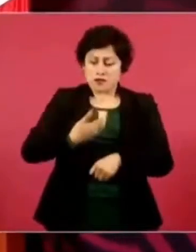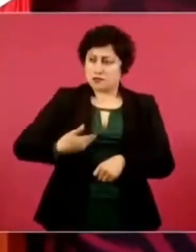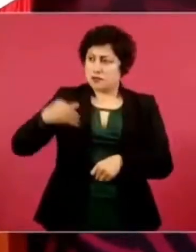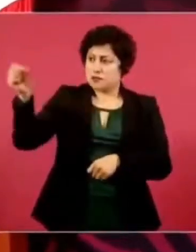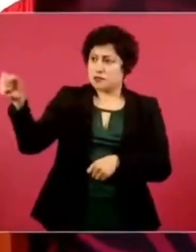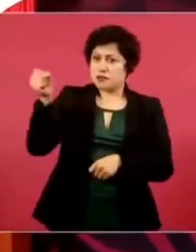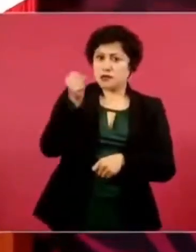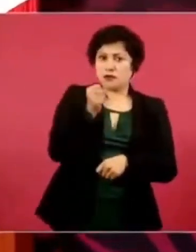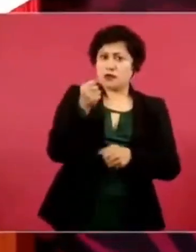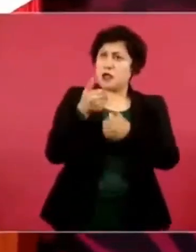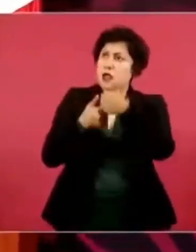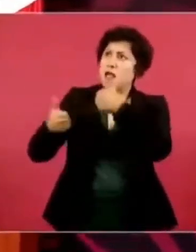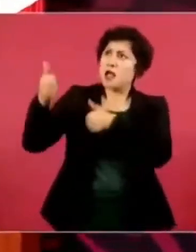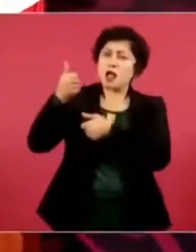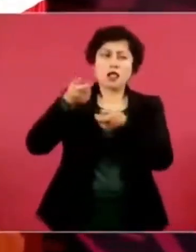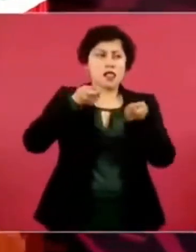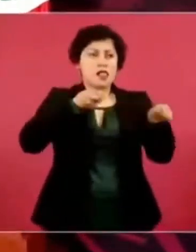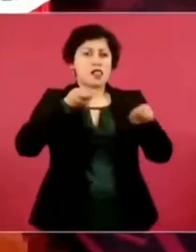Pues a